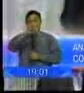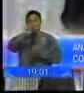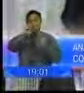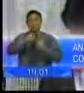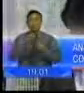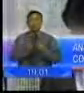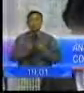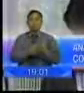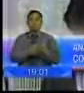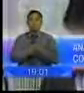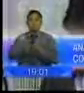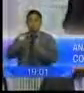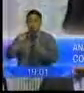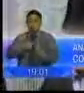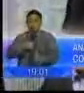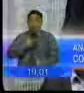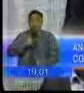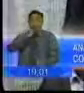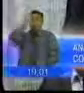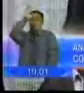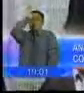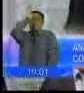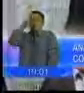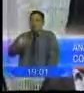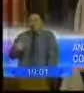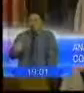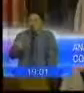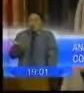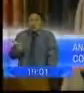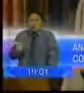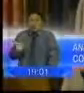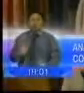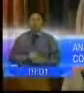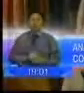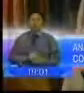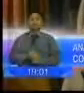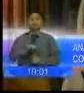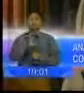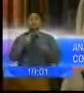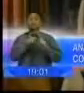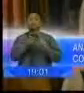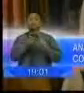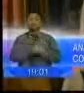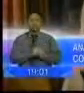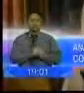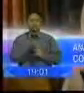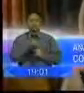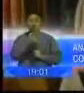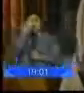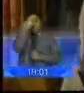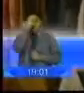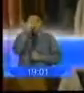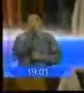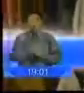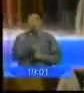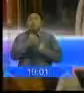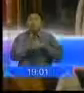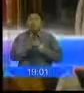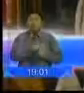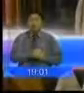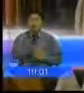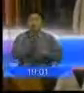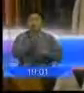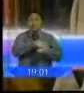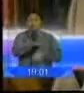que efectivamente desconocía la procedencia del dinero. Eso implica la noticia de un crimen, porque él recibió y recién ahora